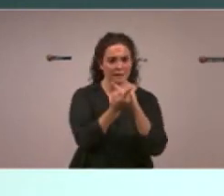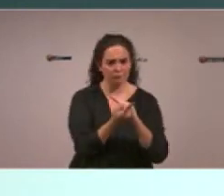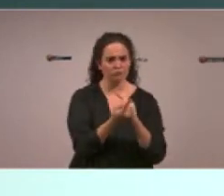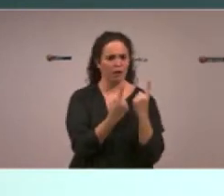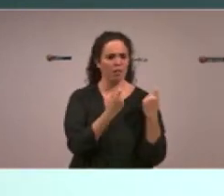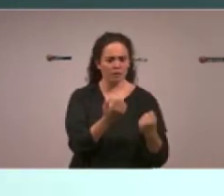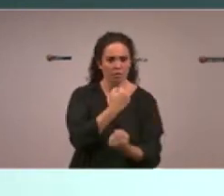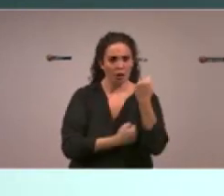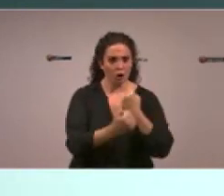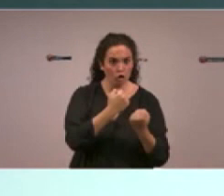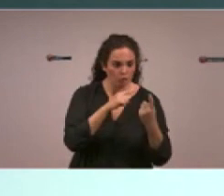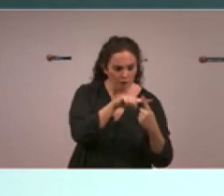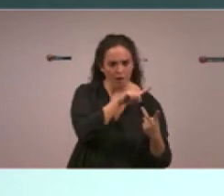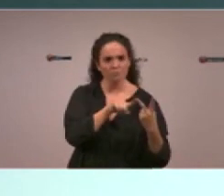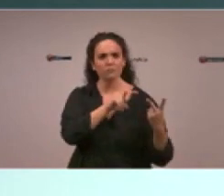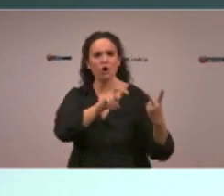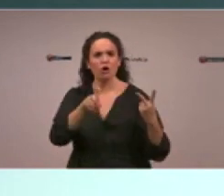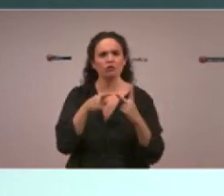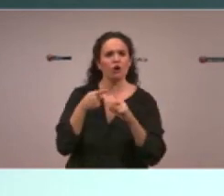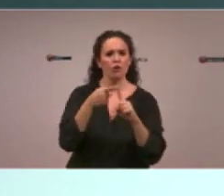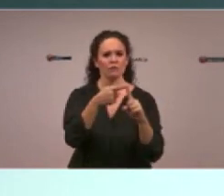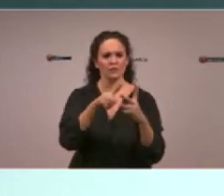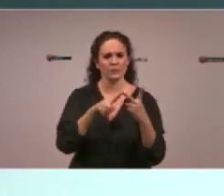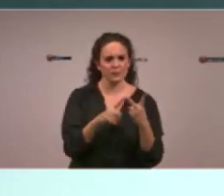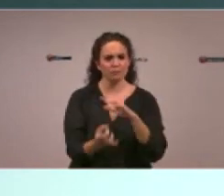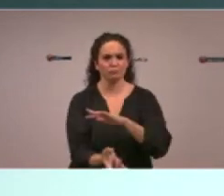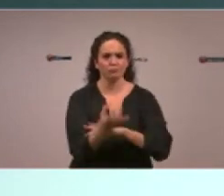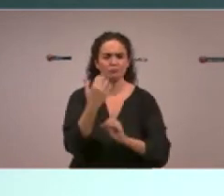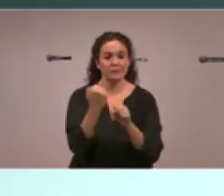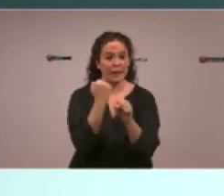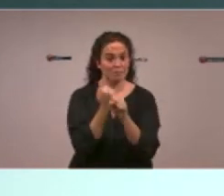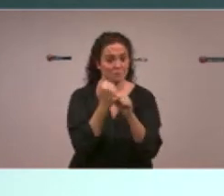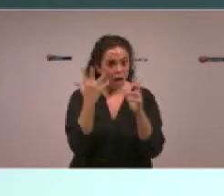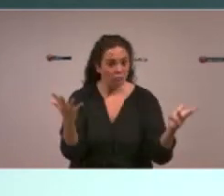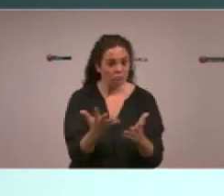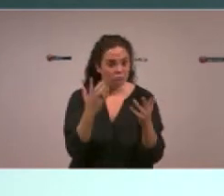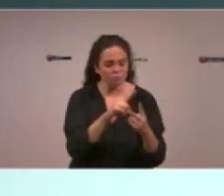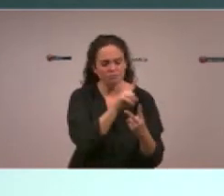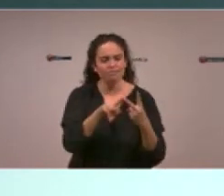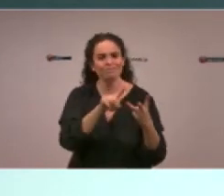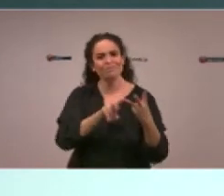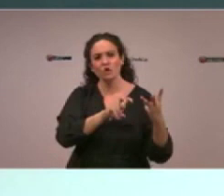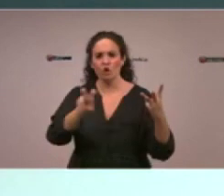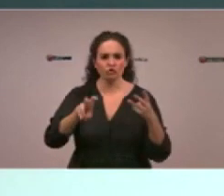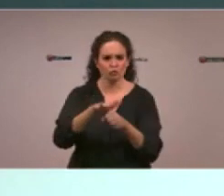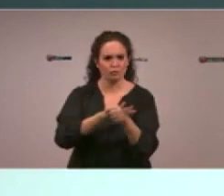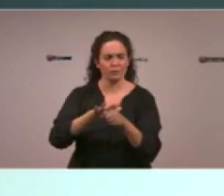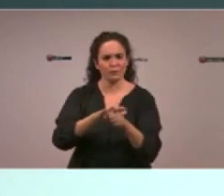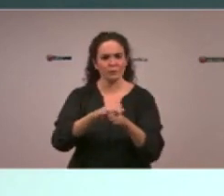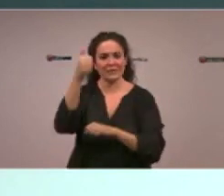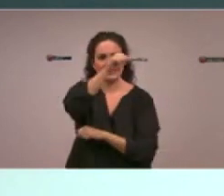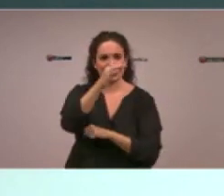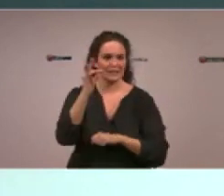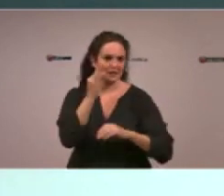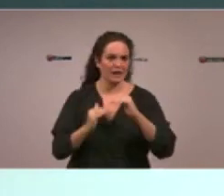necesita la economía del país. Tiene otro eje vinculado a la creación de empleo y tiene un eje vinculado también a lo que es la igualdad